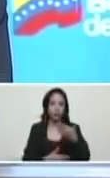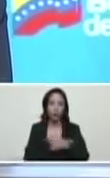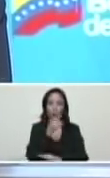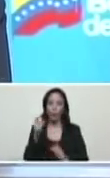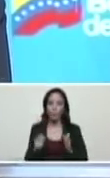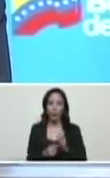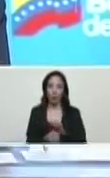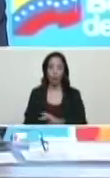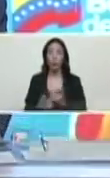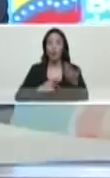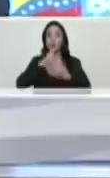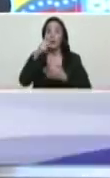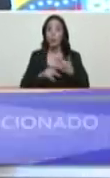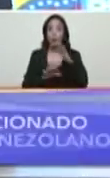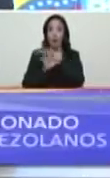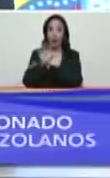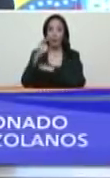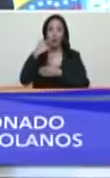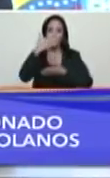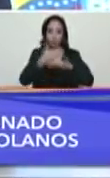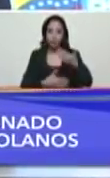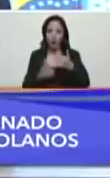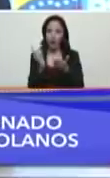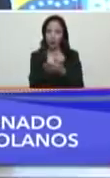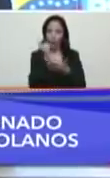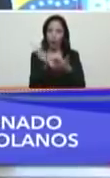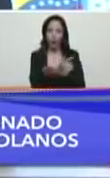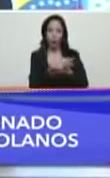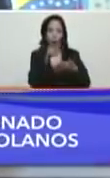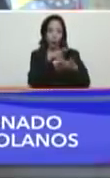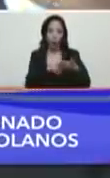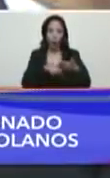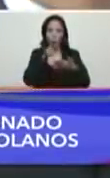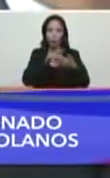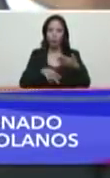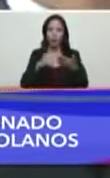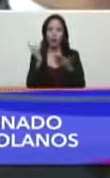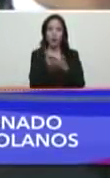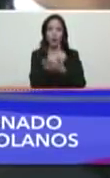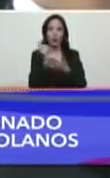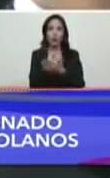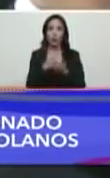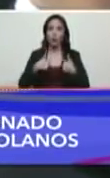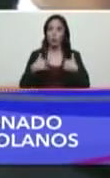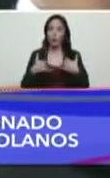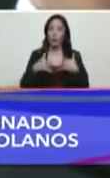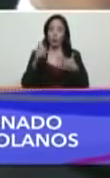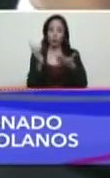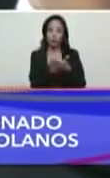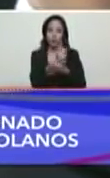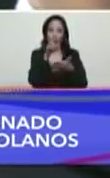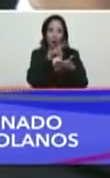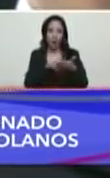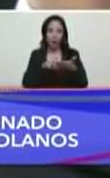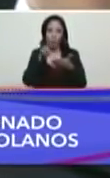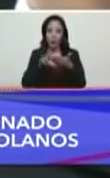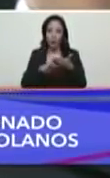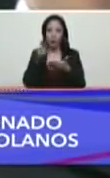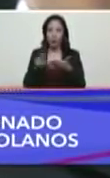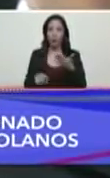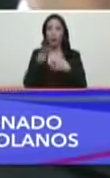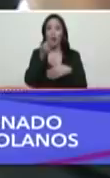de la Patria y lo estoy revisando personalmente, al detalle, Plan de la